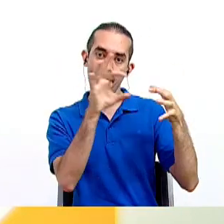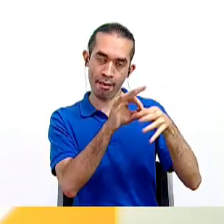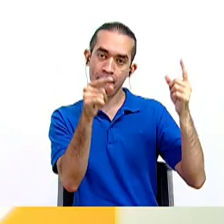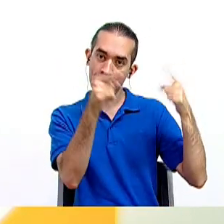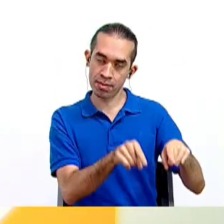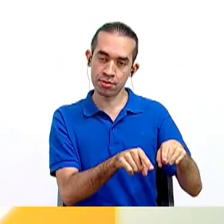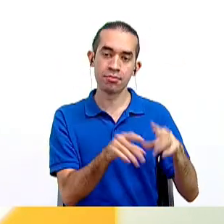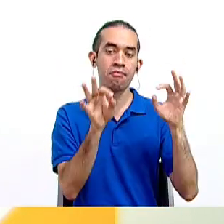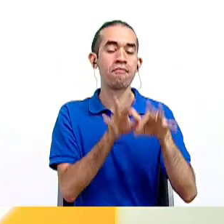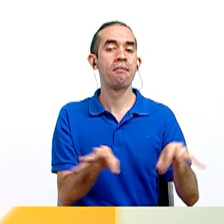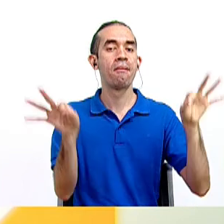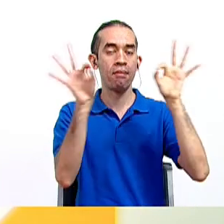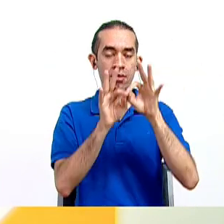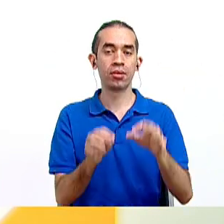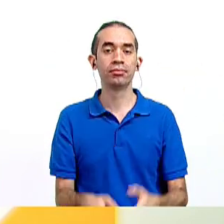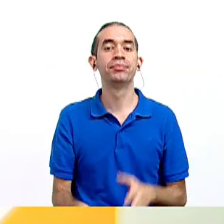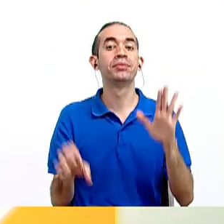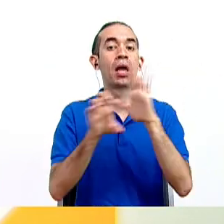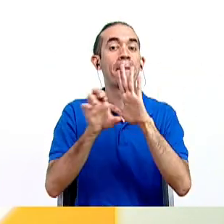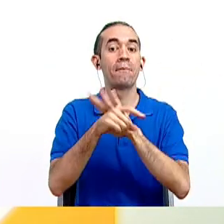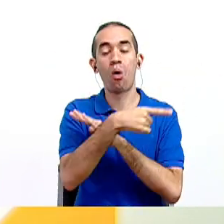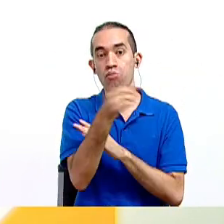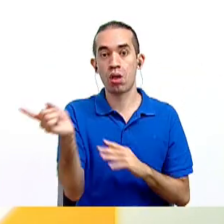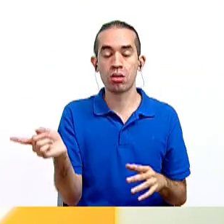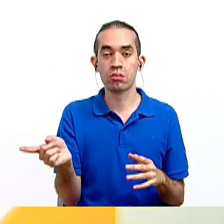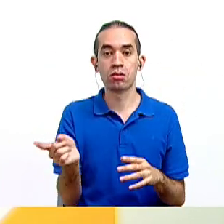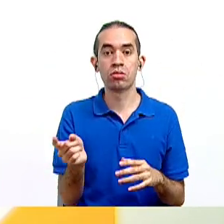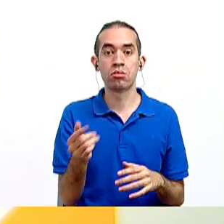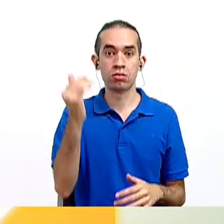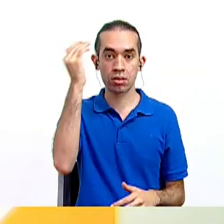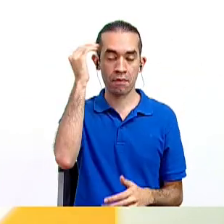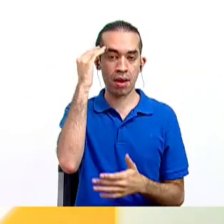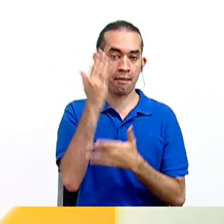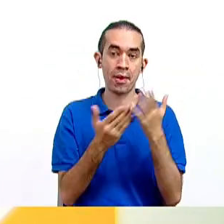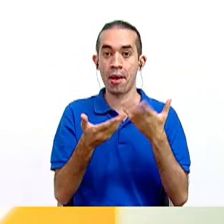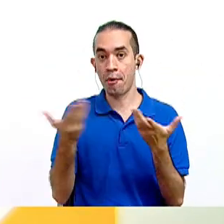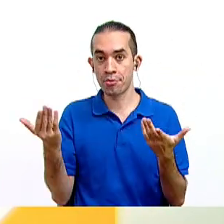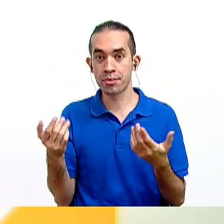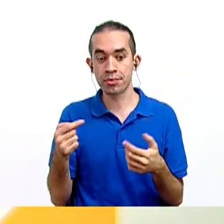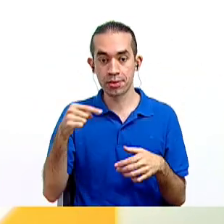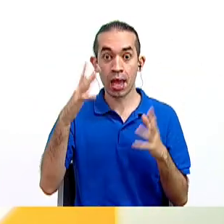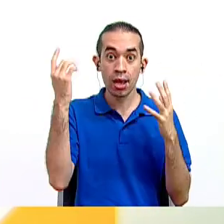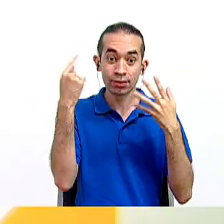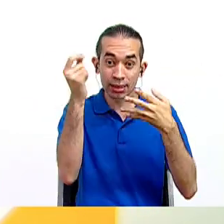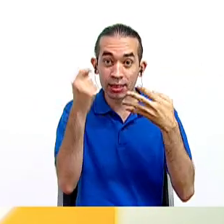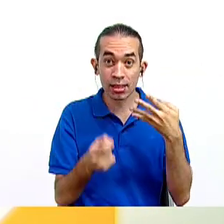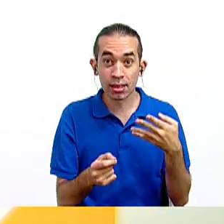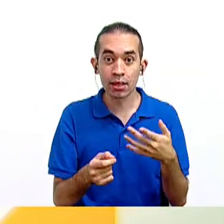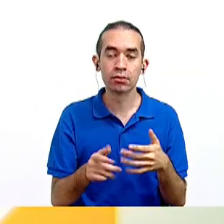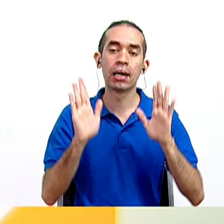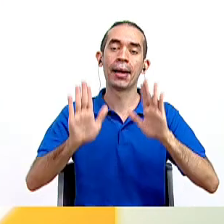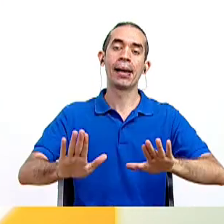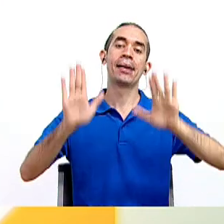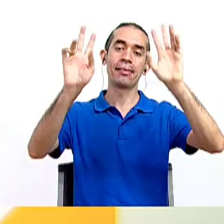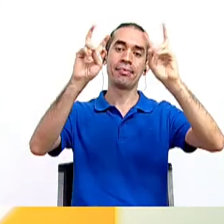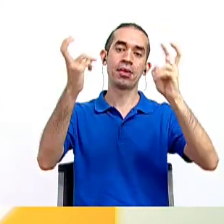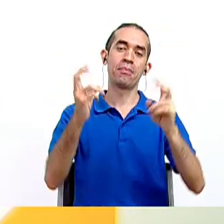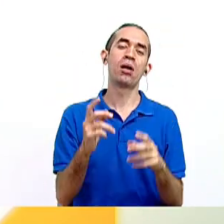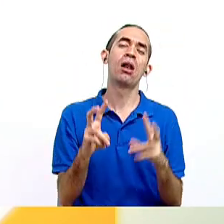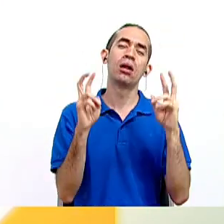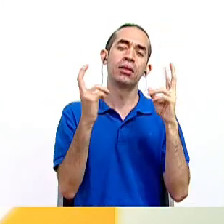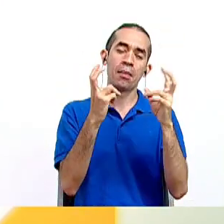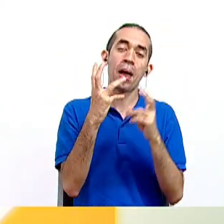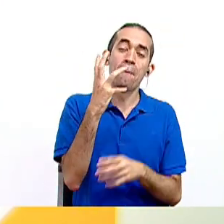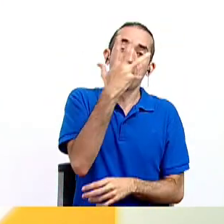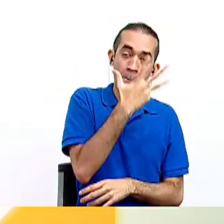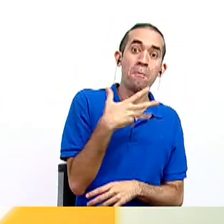importante. Entonces, si ustedes logran saber esas cosas, con el tema que vimos hoy están excelentes. Es un tema un poco